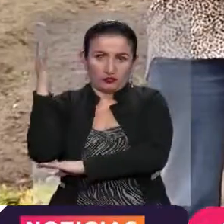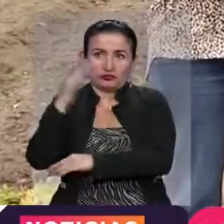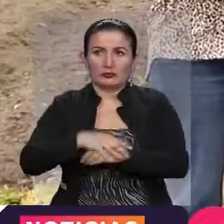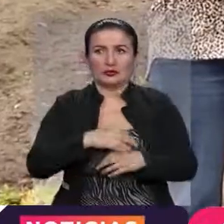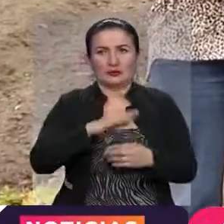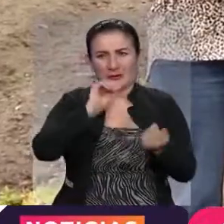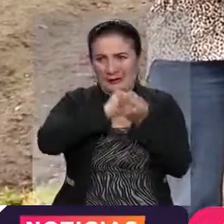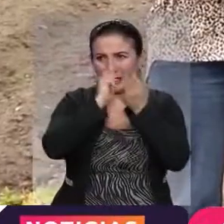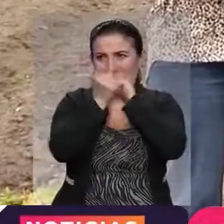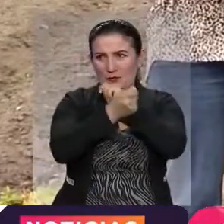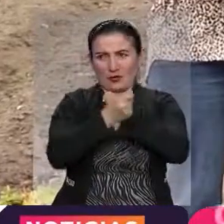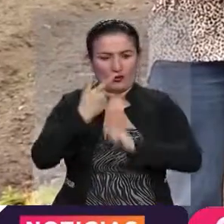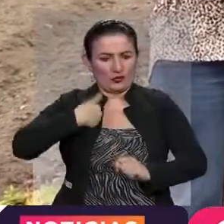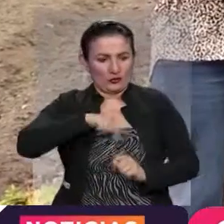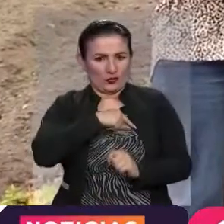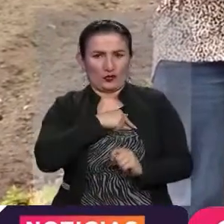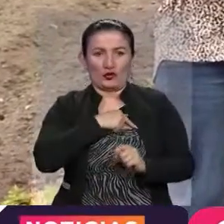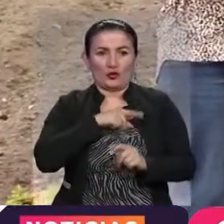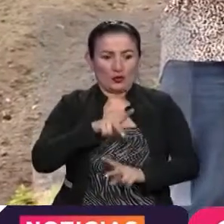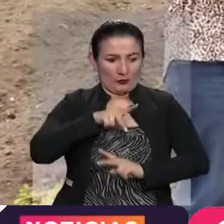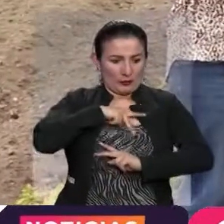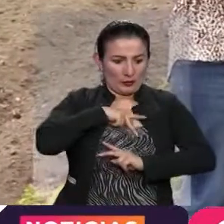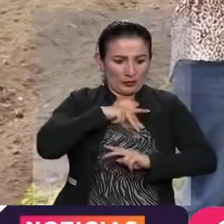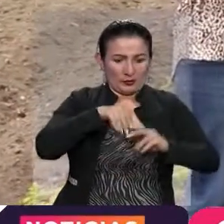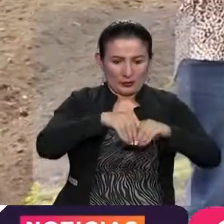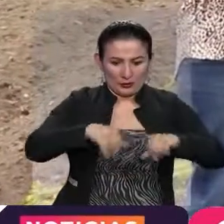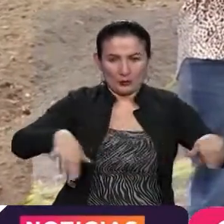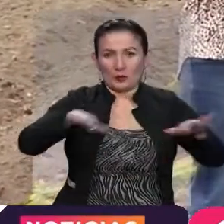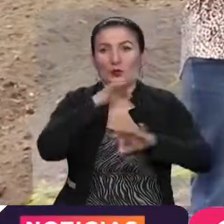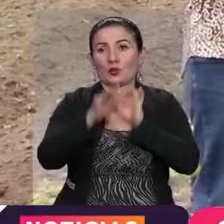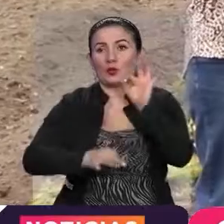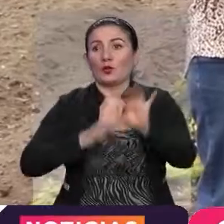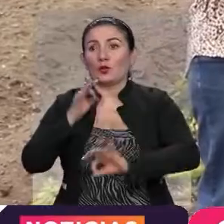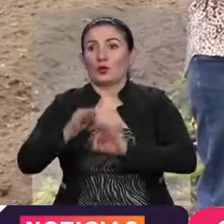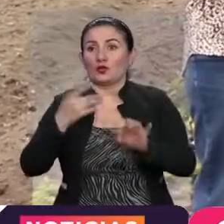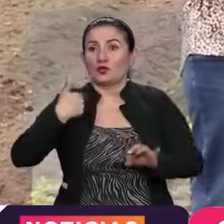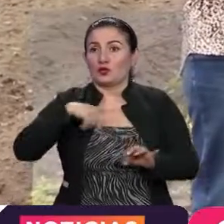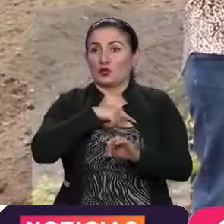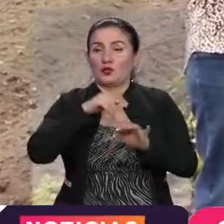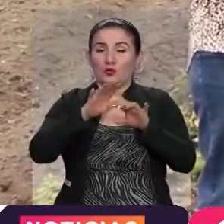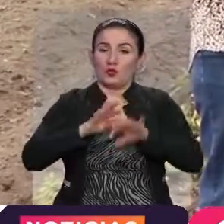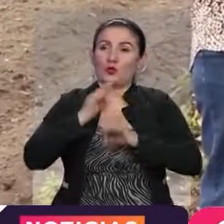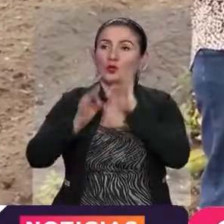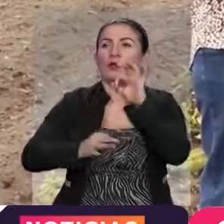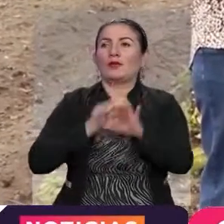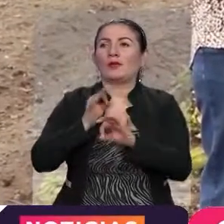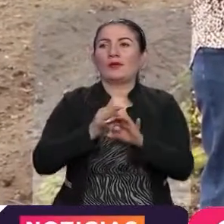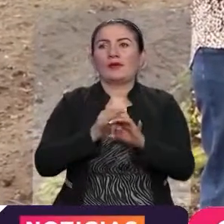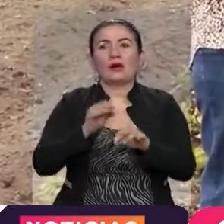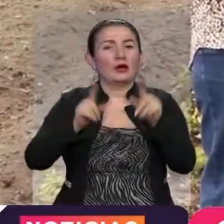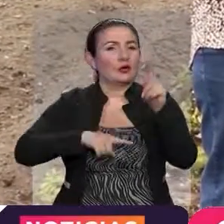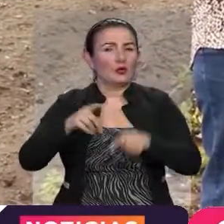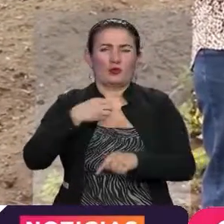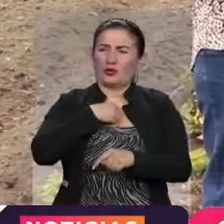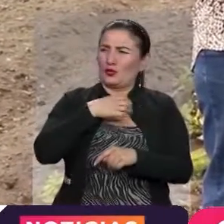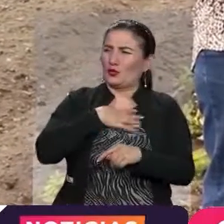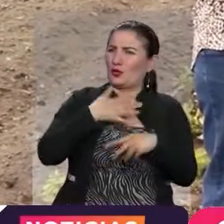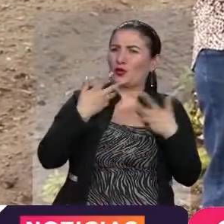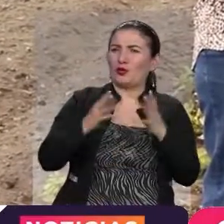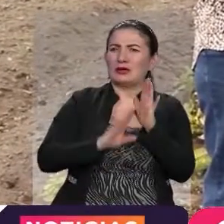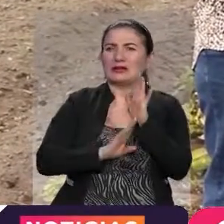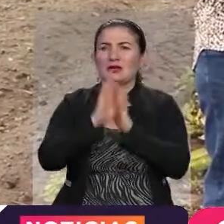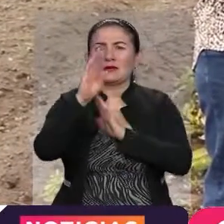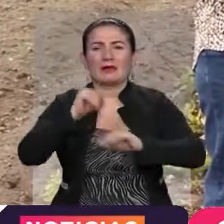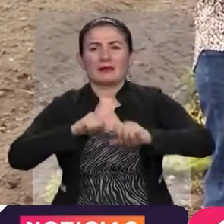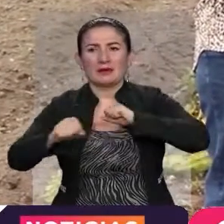cambiar nuestra relación con los propietarios de suelos en áreas protegidas o en suelos de protección que no han tenido la oportunidad de desarrollar